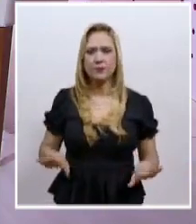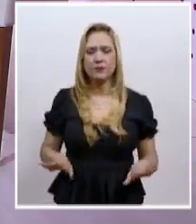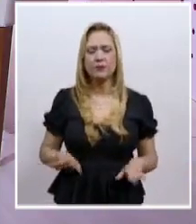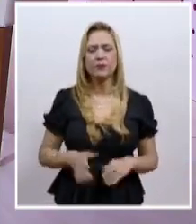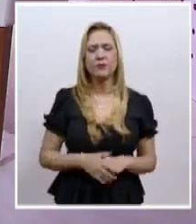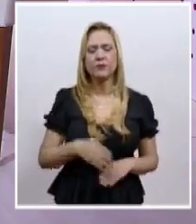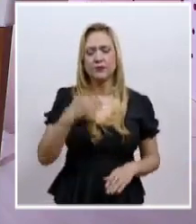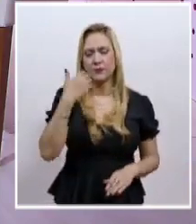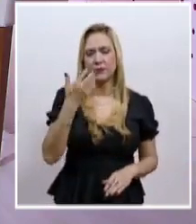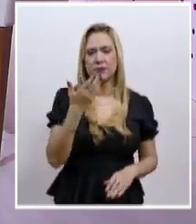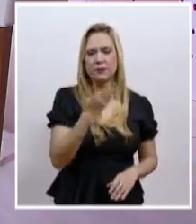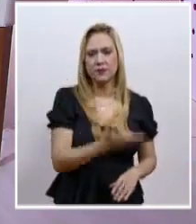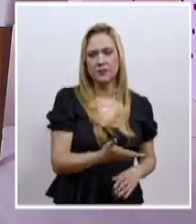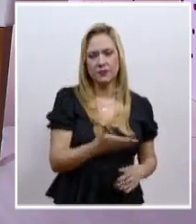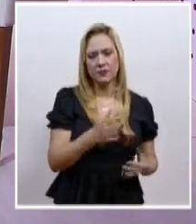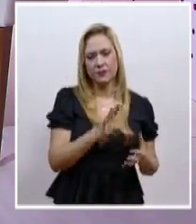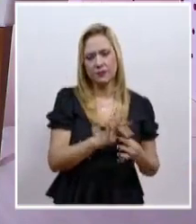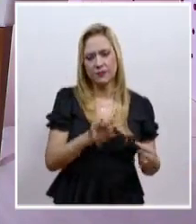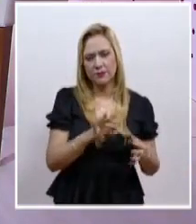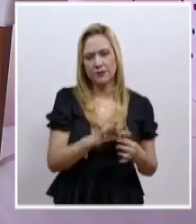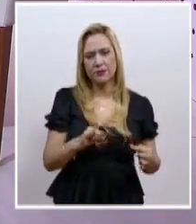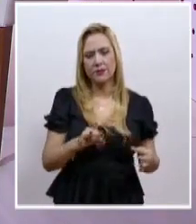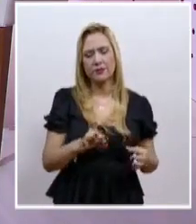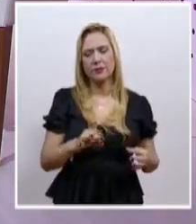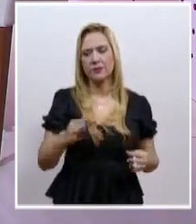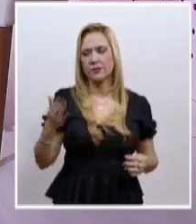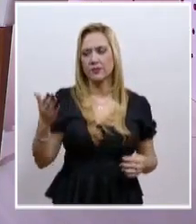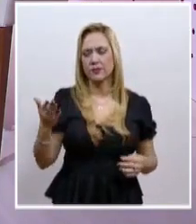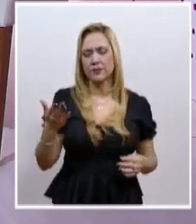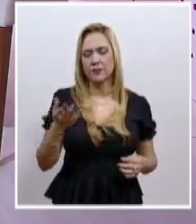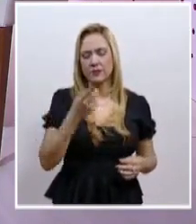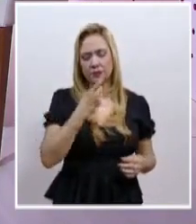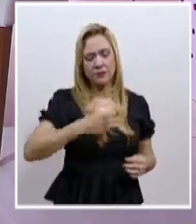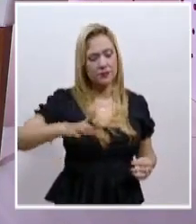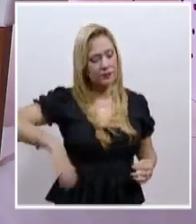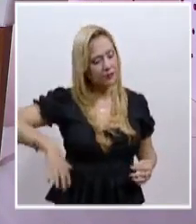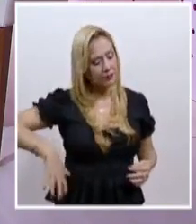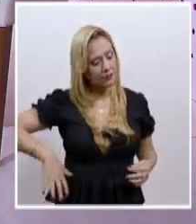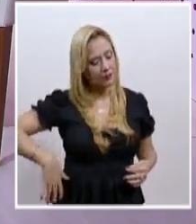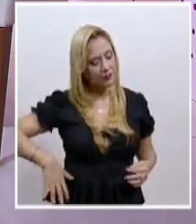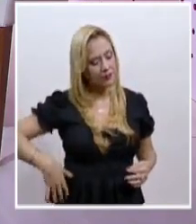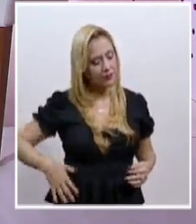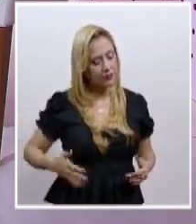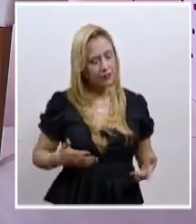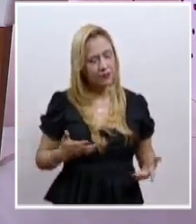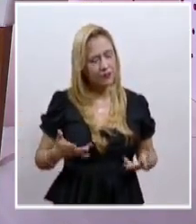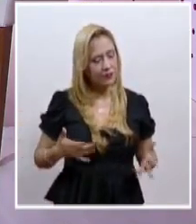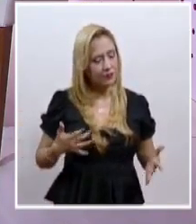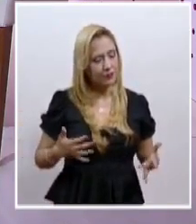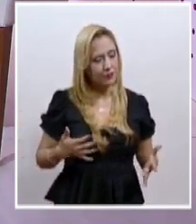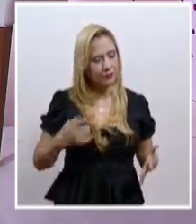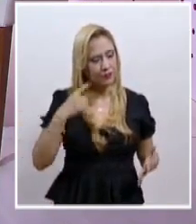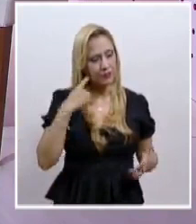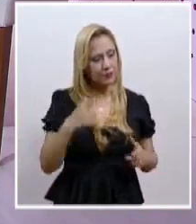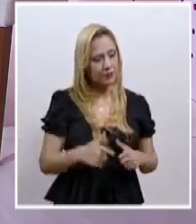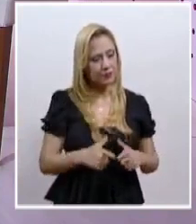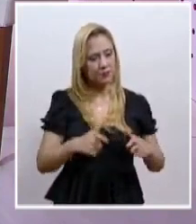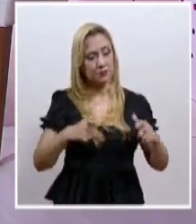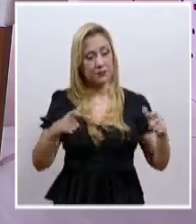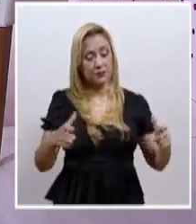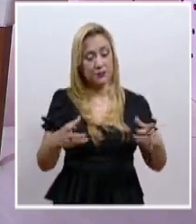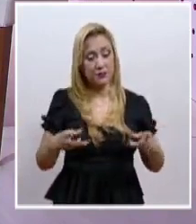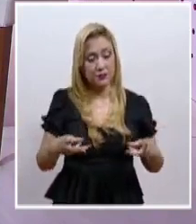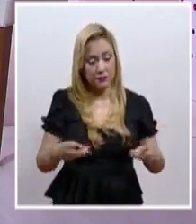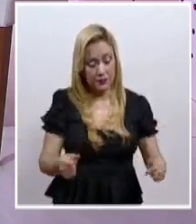segunda pausa, Eduardo, te pediría que ahondaras en esto que nos estabas diciendo en tu última intervención. Esto que decías, ha crecido la capacidad